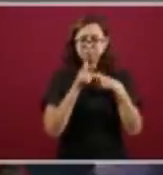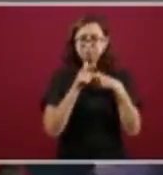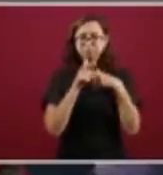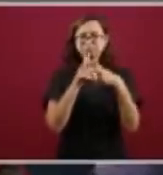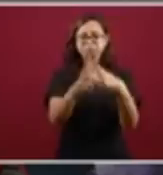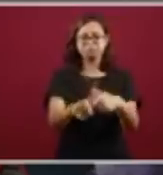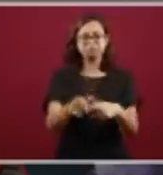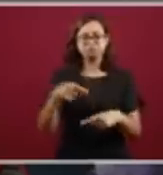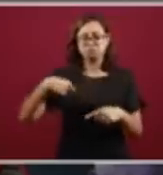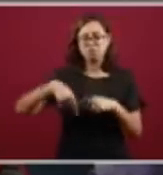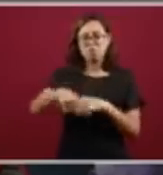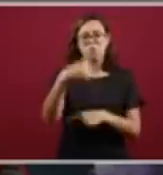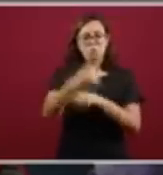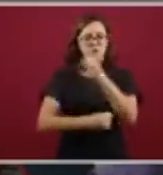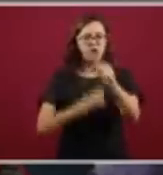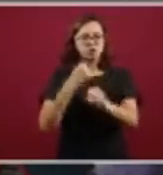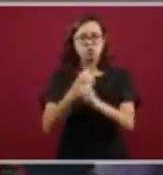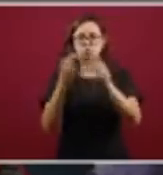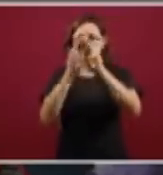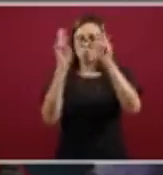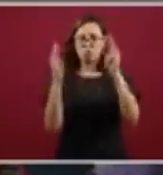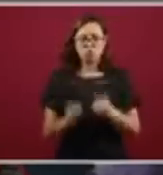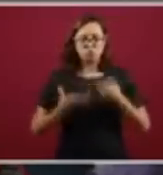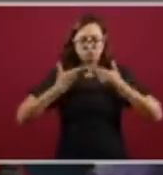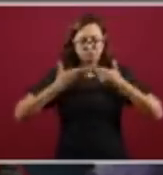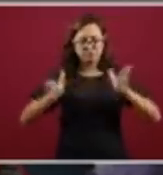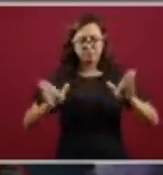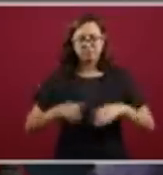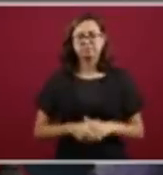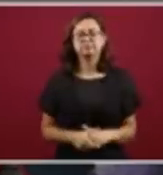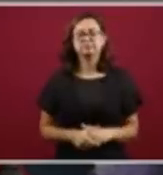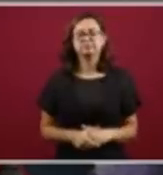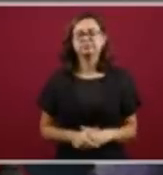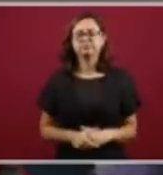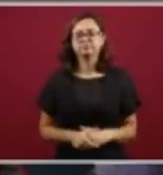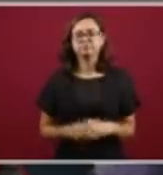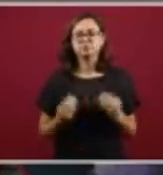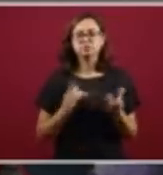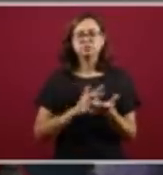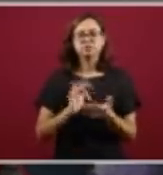hasta diciembre de este año. Muchas gracias.